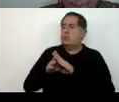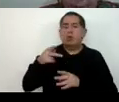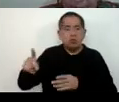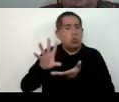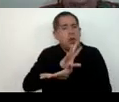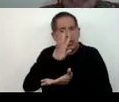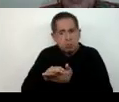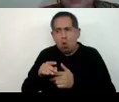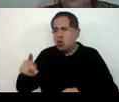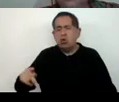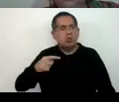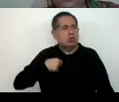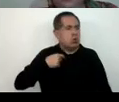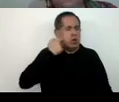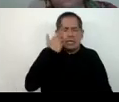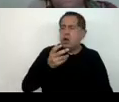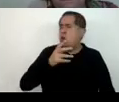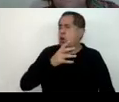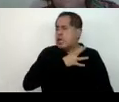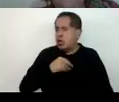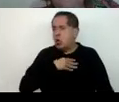la paternidad y las relaciones.